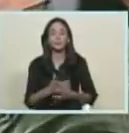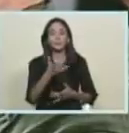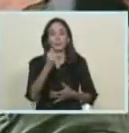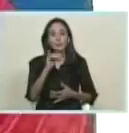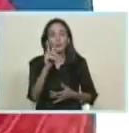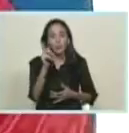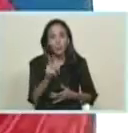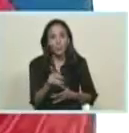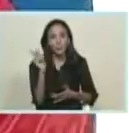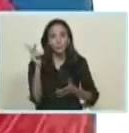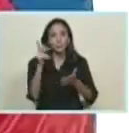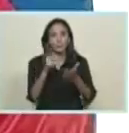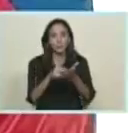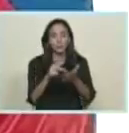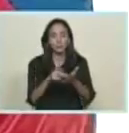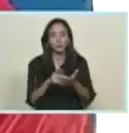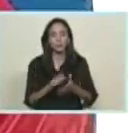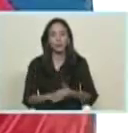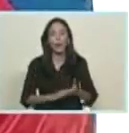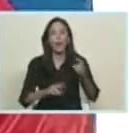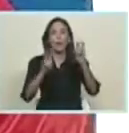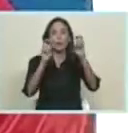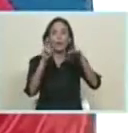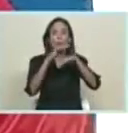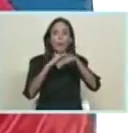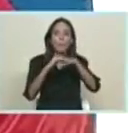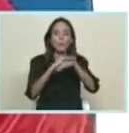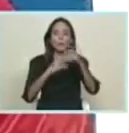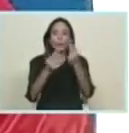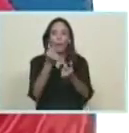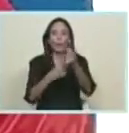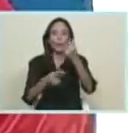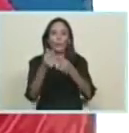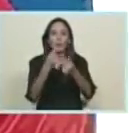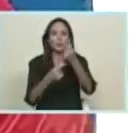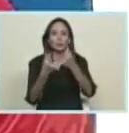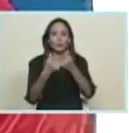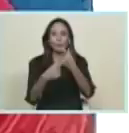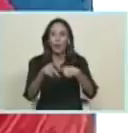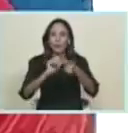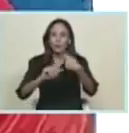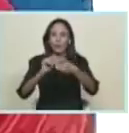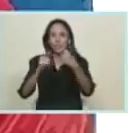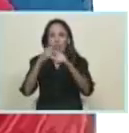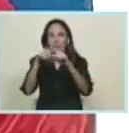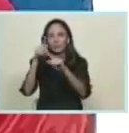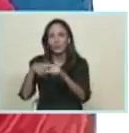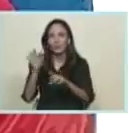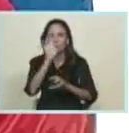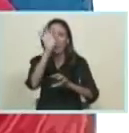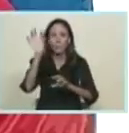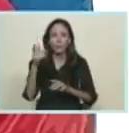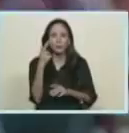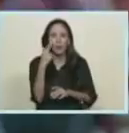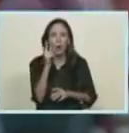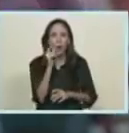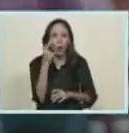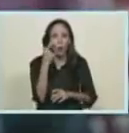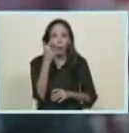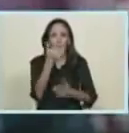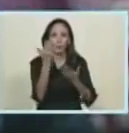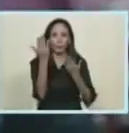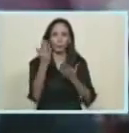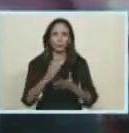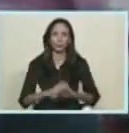nosotros nuestro nuevo ministro de Comercio Exterior e Inversiones Extranjeras, Capitán Bolivariano